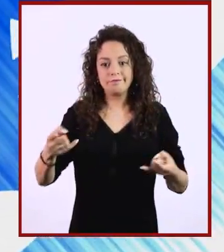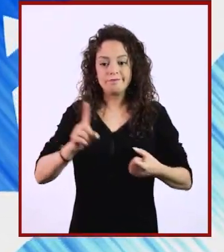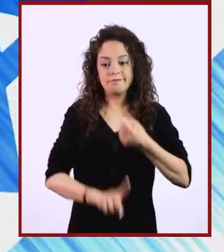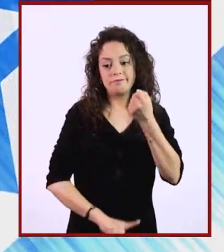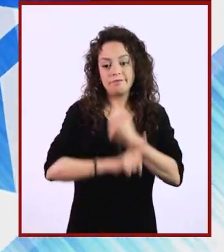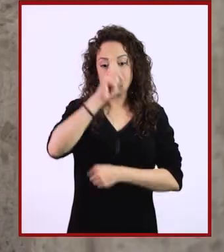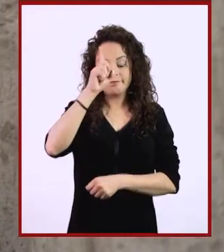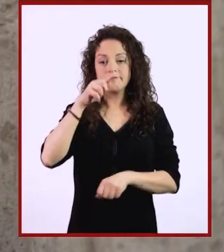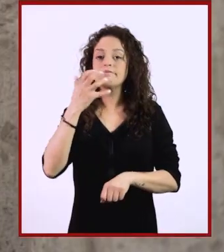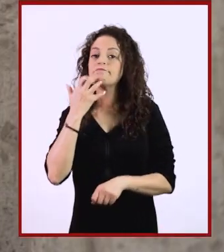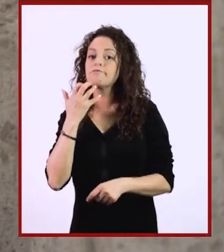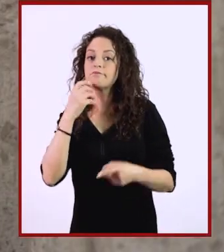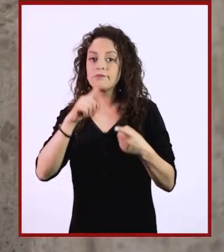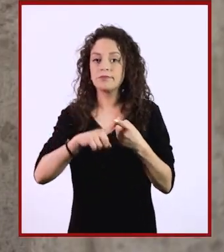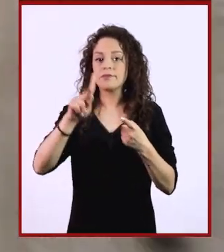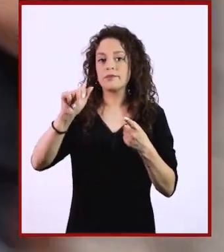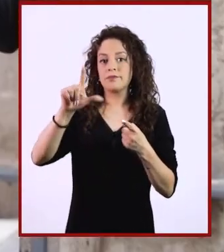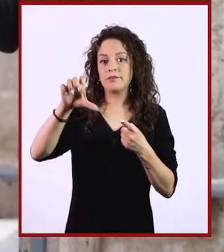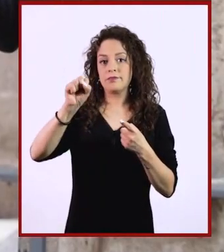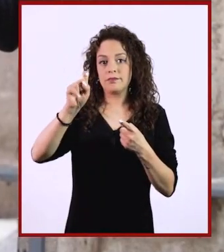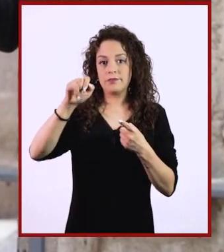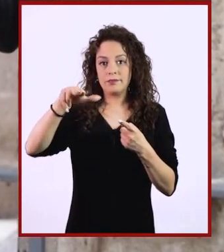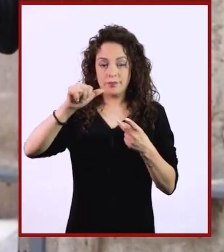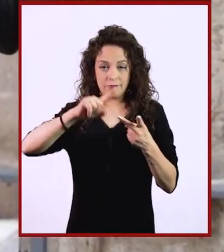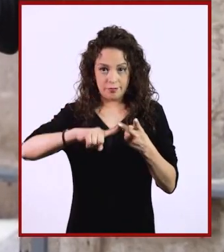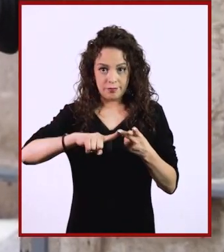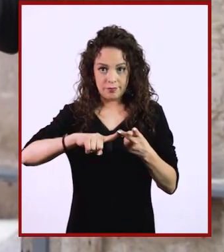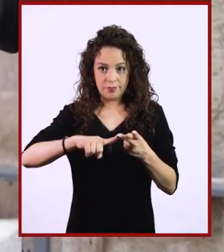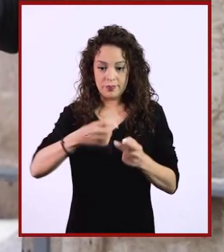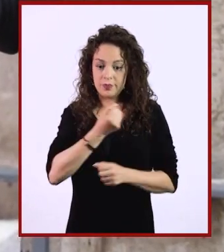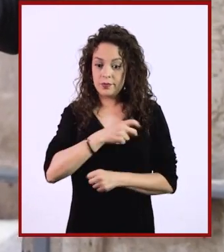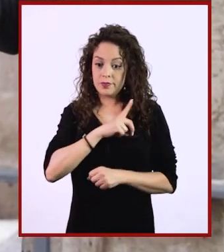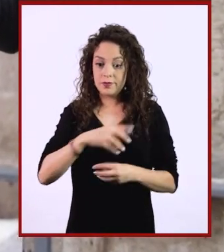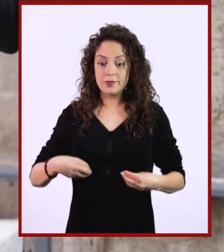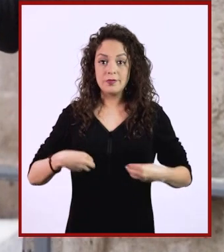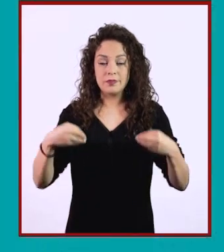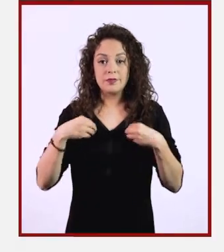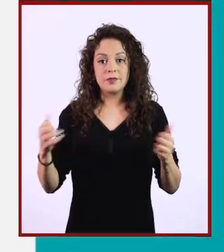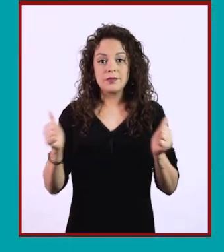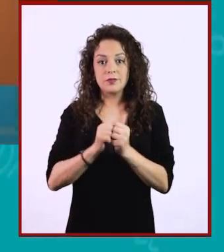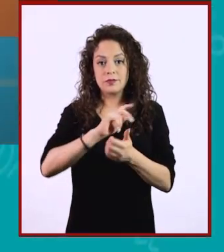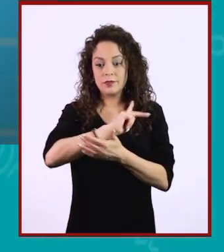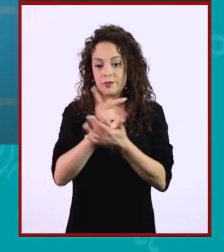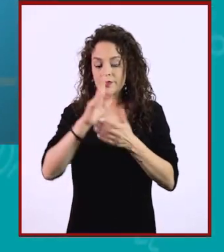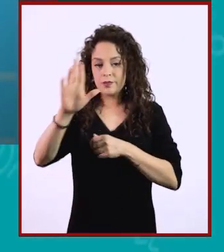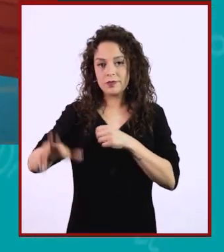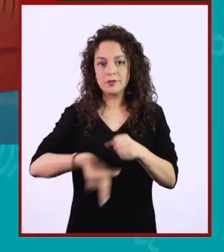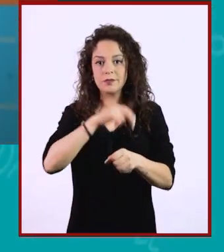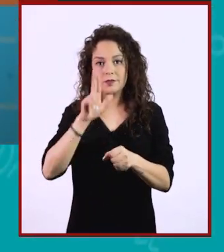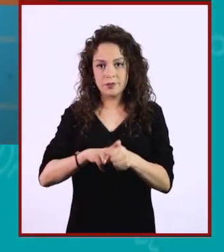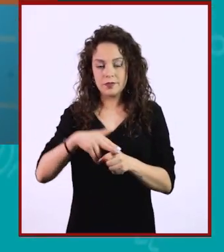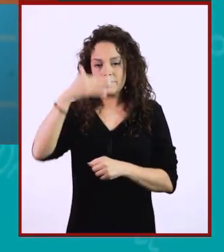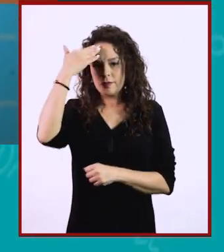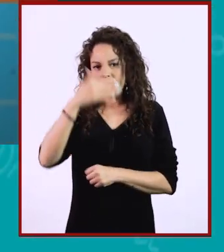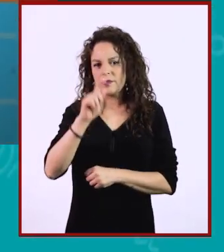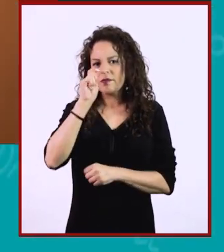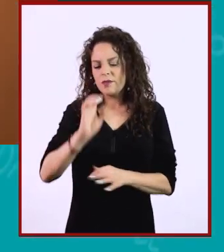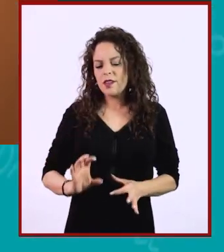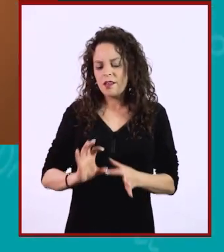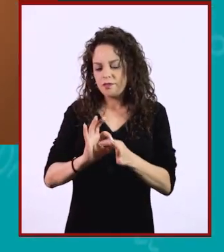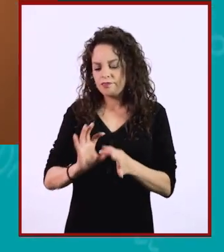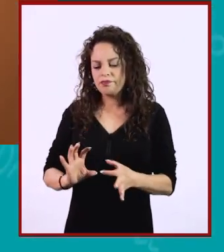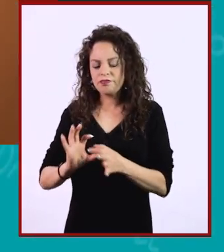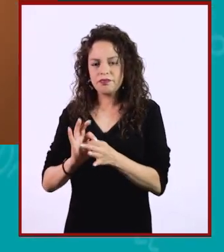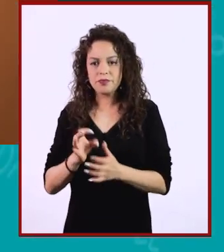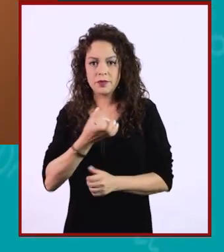conflicto entre Israel y Palestina. En Vida Saludable, con el programa Naturaleza, conoceremos la relación que hay entre nuestra